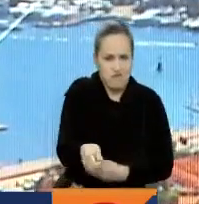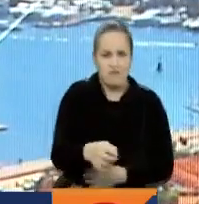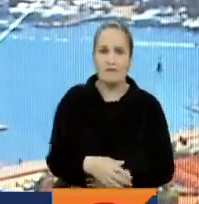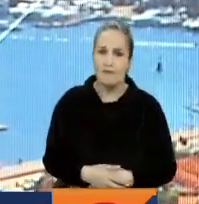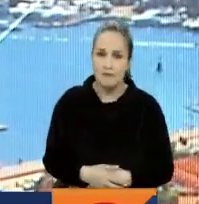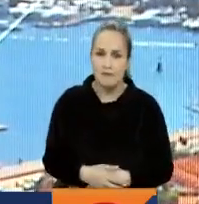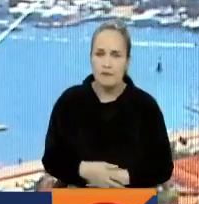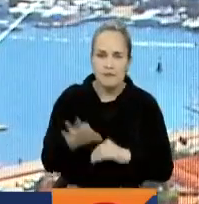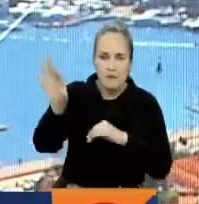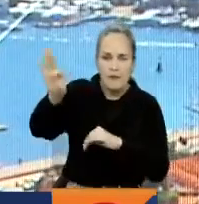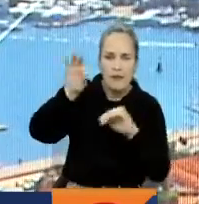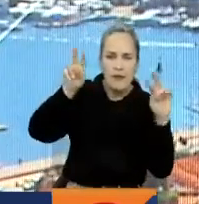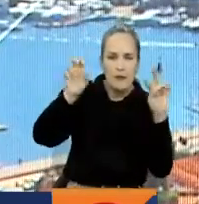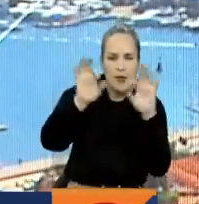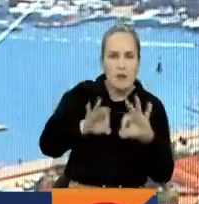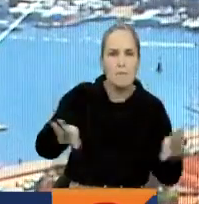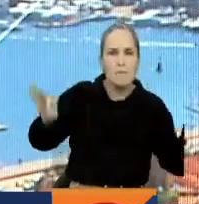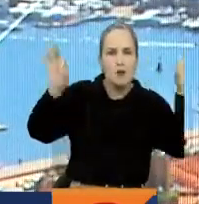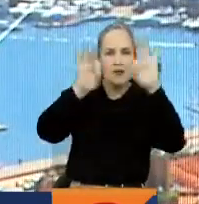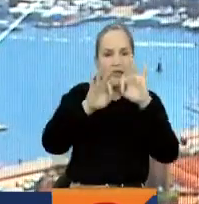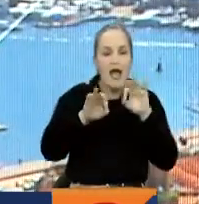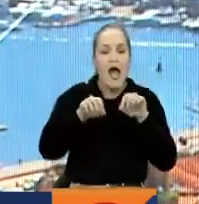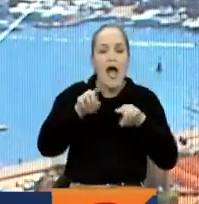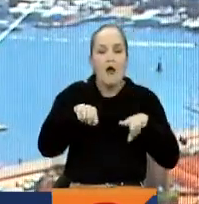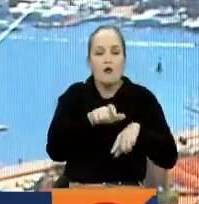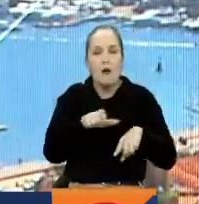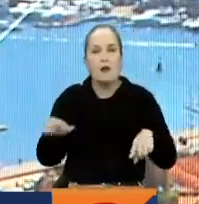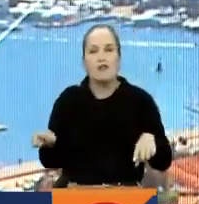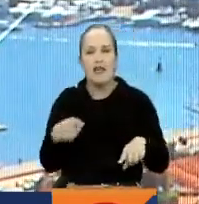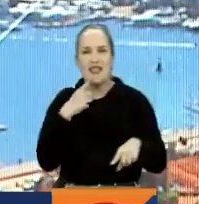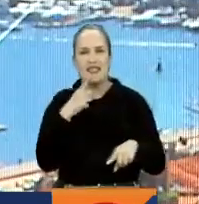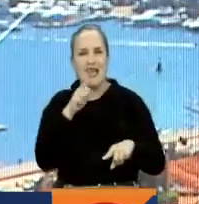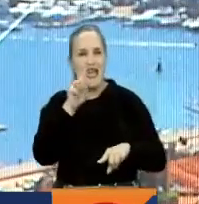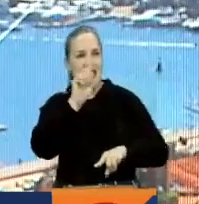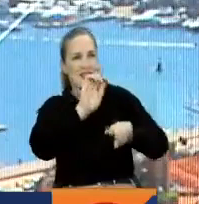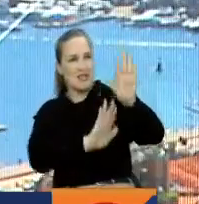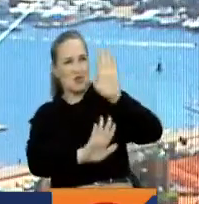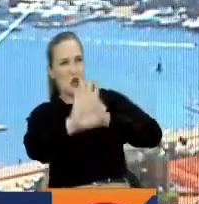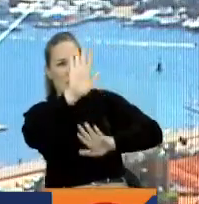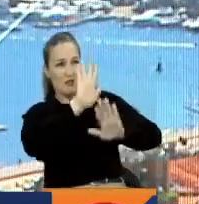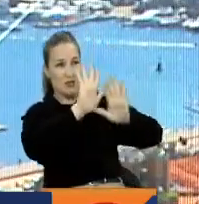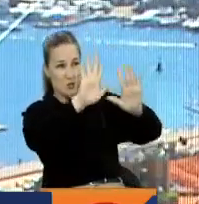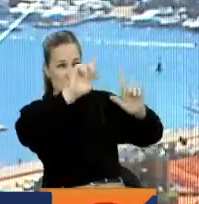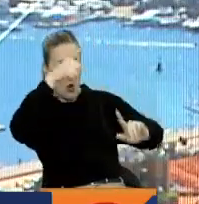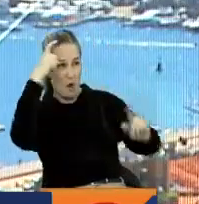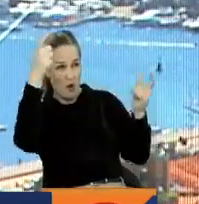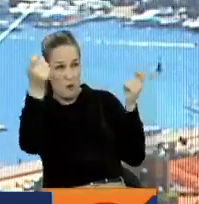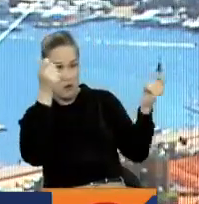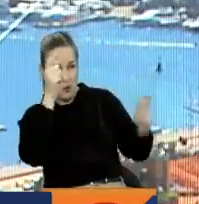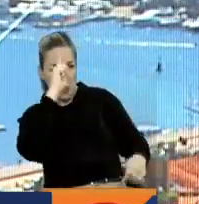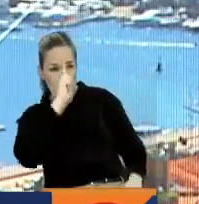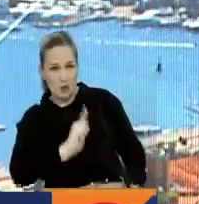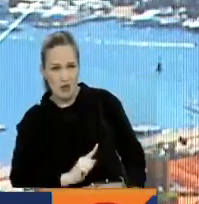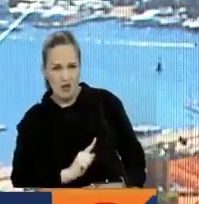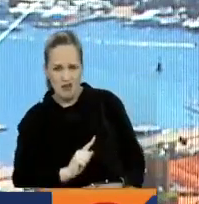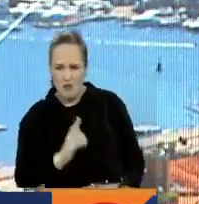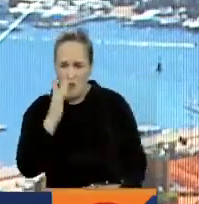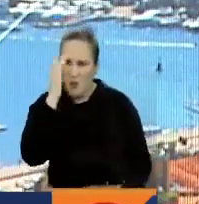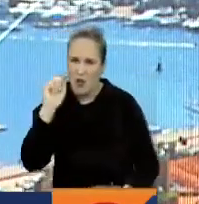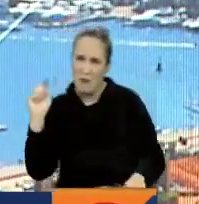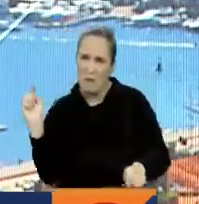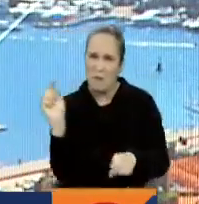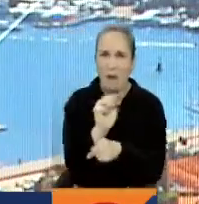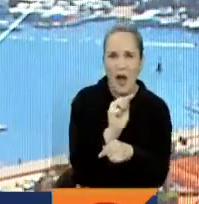toca un tema importante y es eso la desconfianza en lo público Por qué la calificación por parte de estos exfuncionarios del